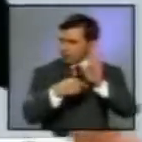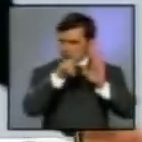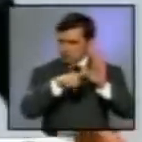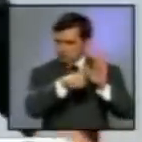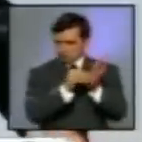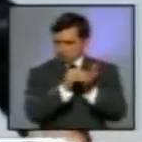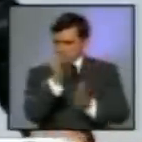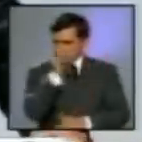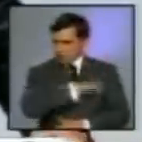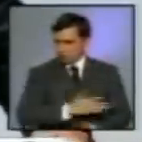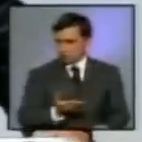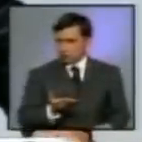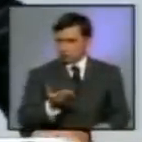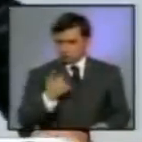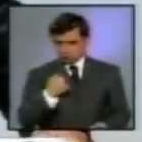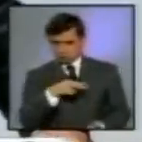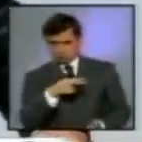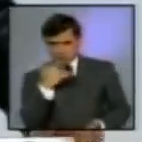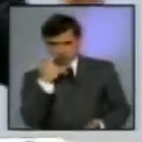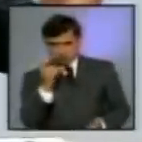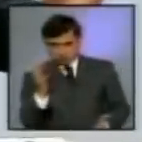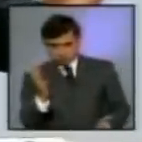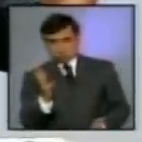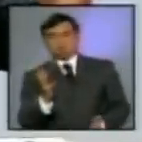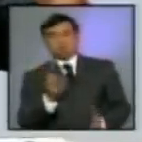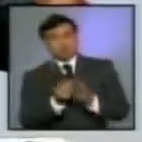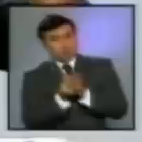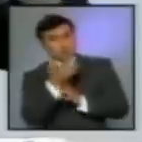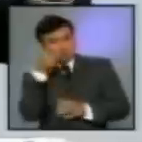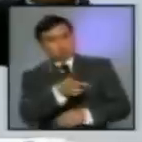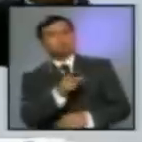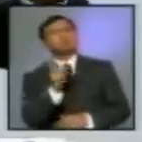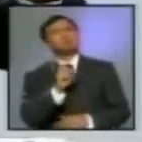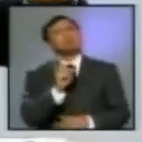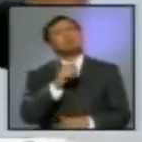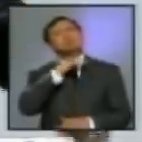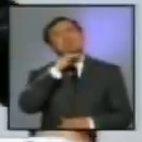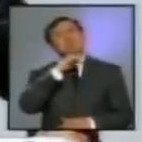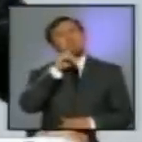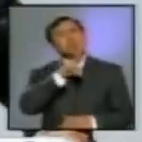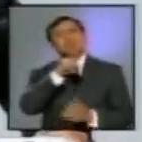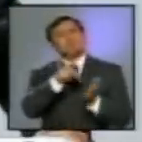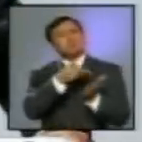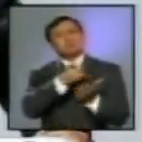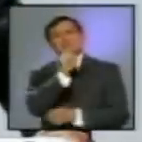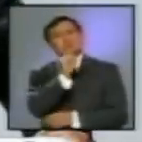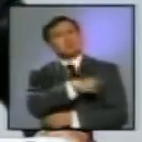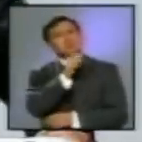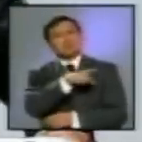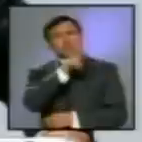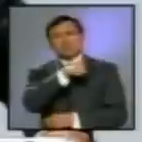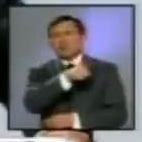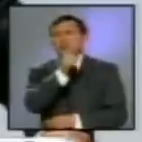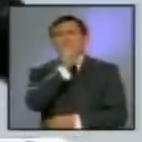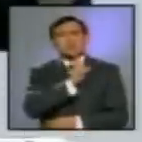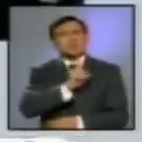debiera sorprendernos de usted porque suele recurrir, y no de manera franca, a la mentira de